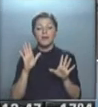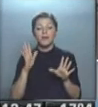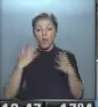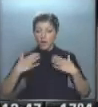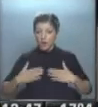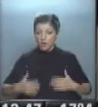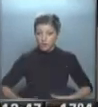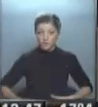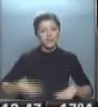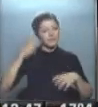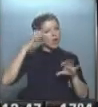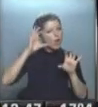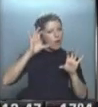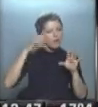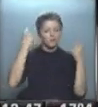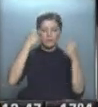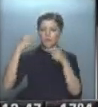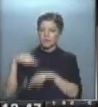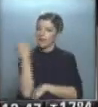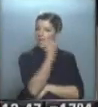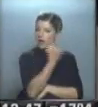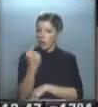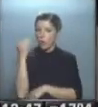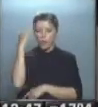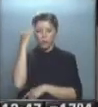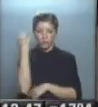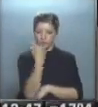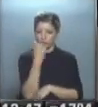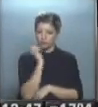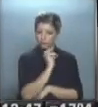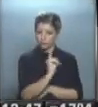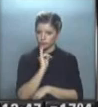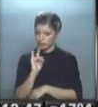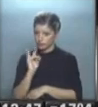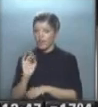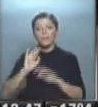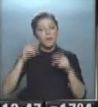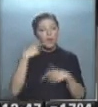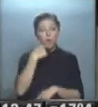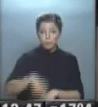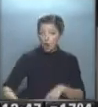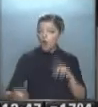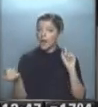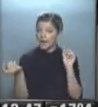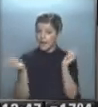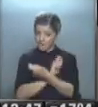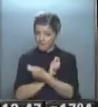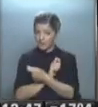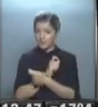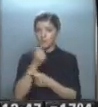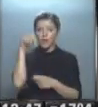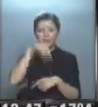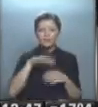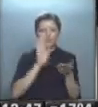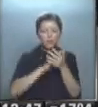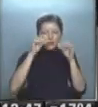no confundir, la burka es afgana, esto lo que usan en Arabia Saudita tiene otro nombre. Hasta otros colores. Otros colores, por supuesto. Porque y esta especificidad